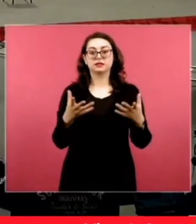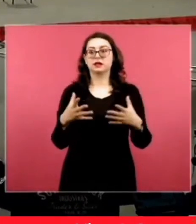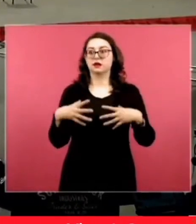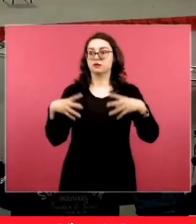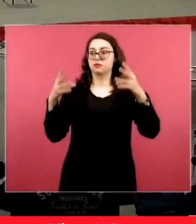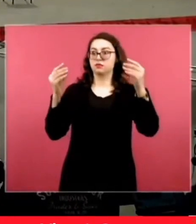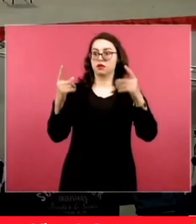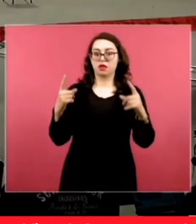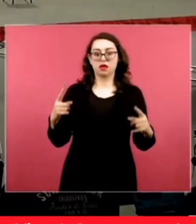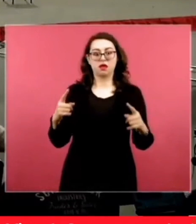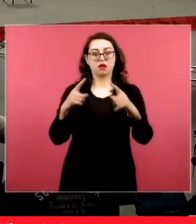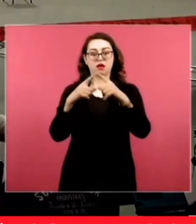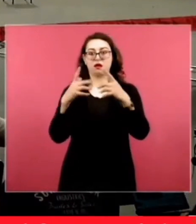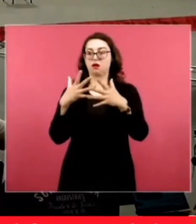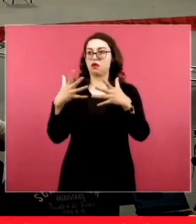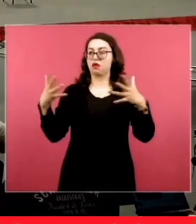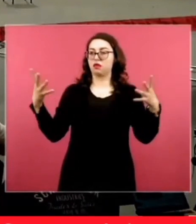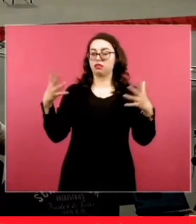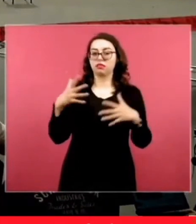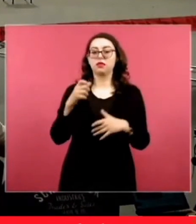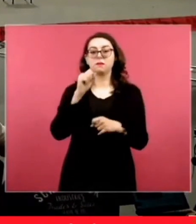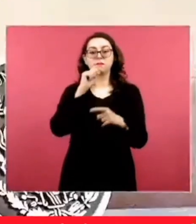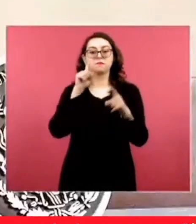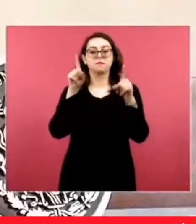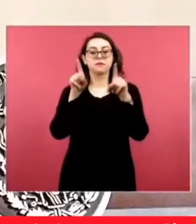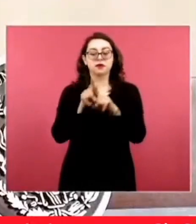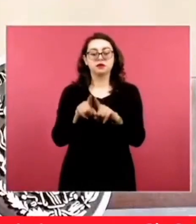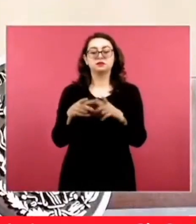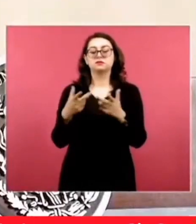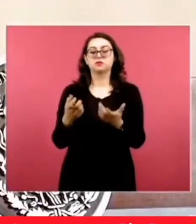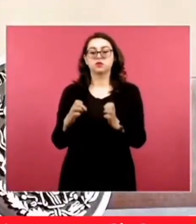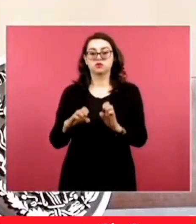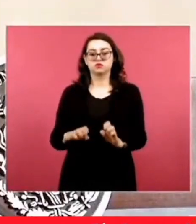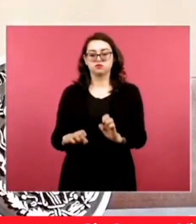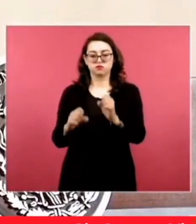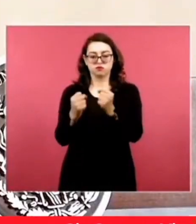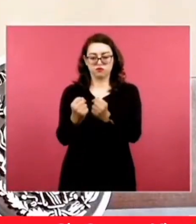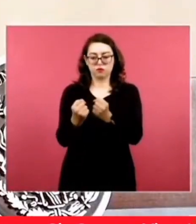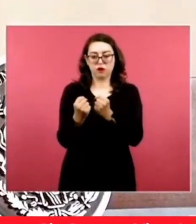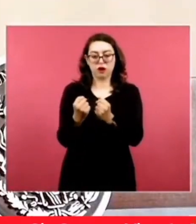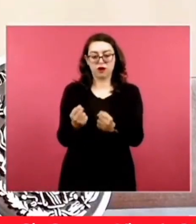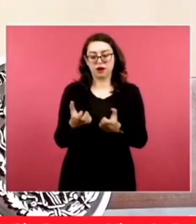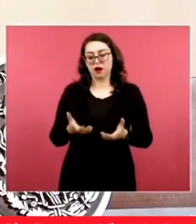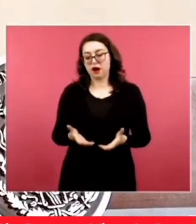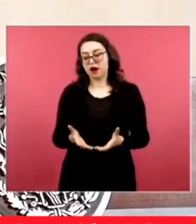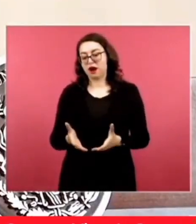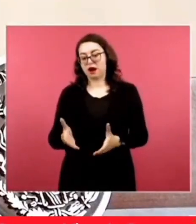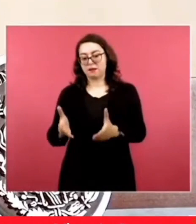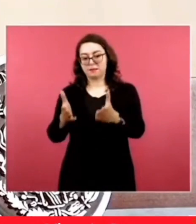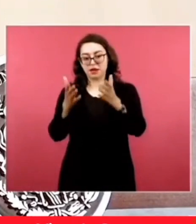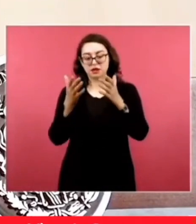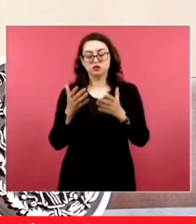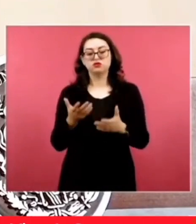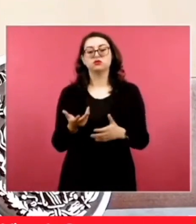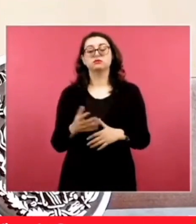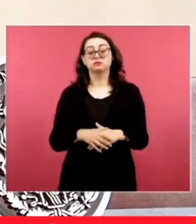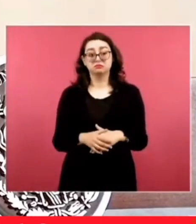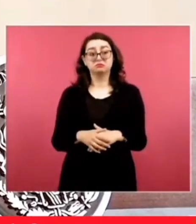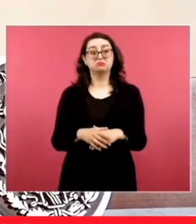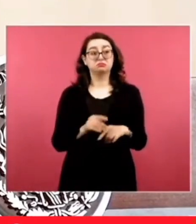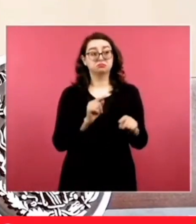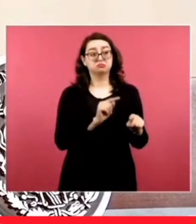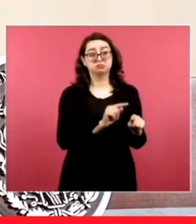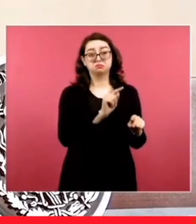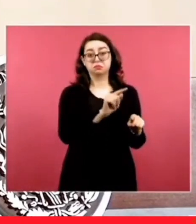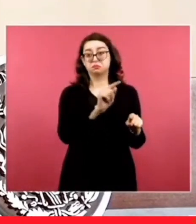palacios, templos, edificios abovedados, plazas, caminos blancos o sacbé, una gran